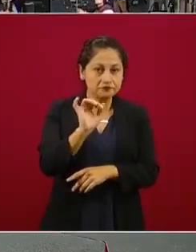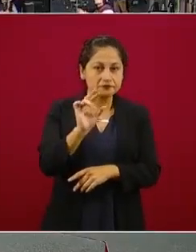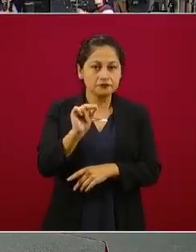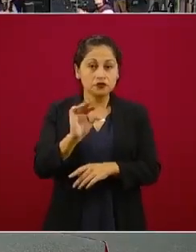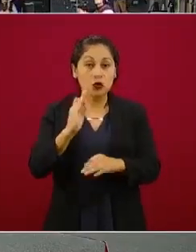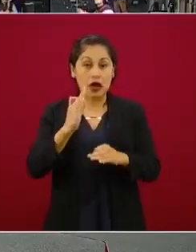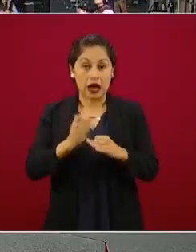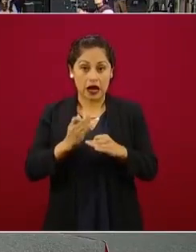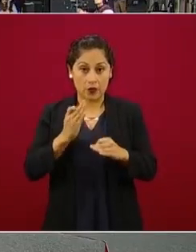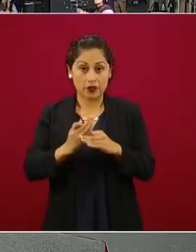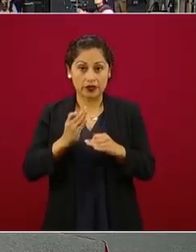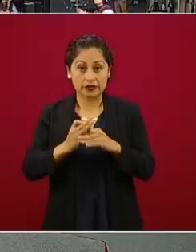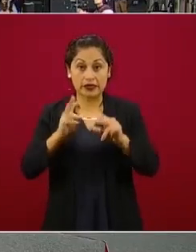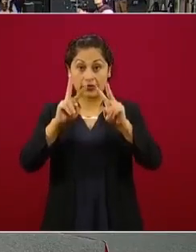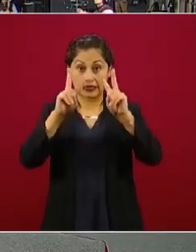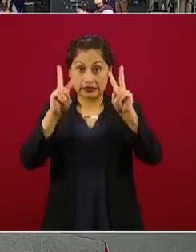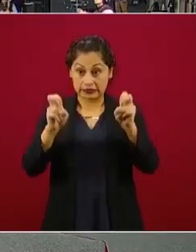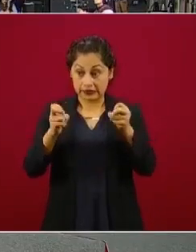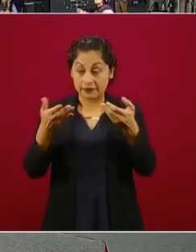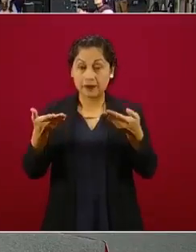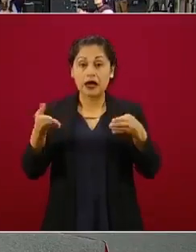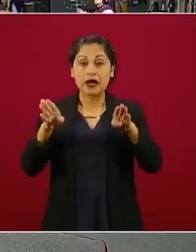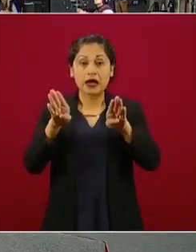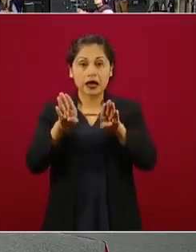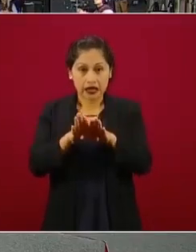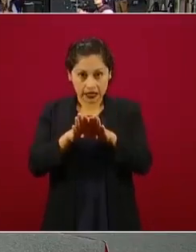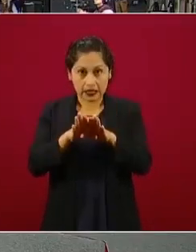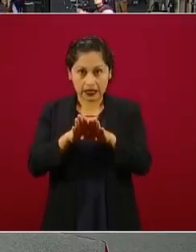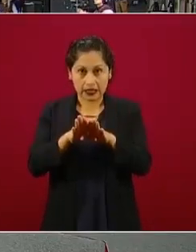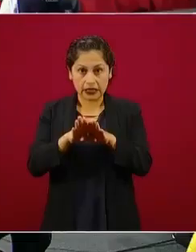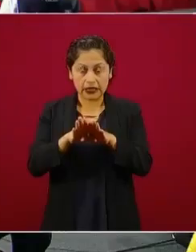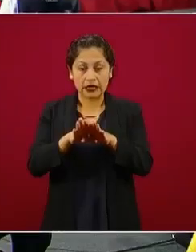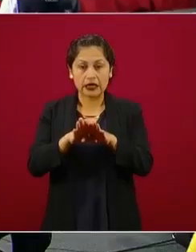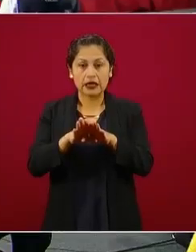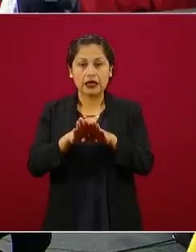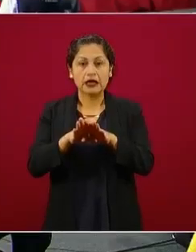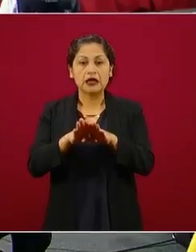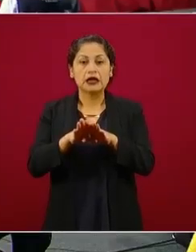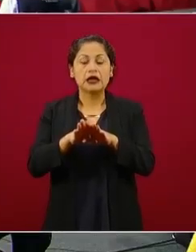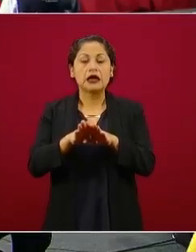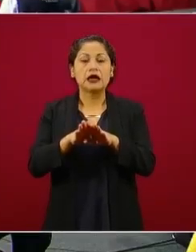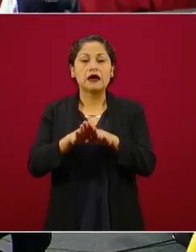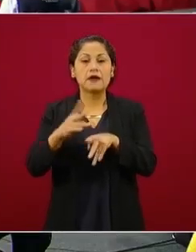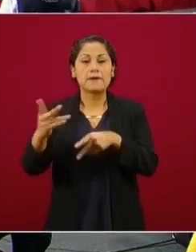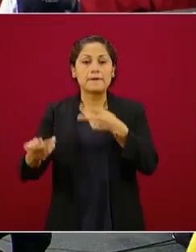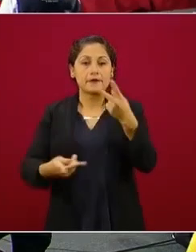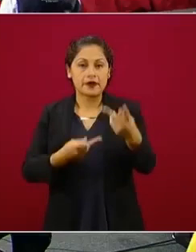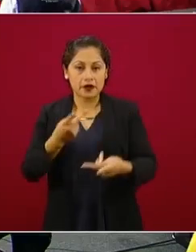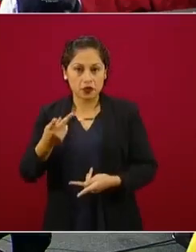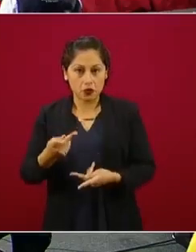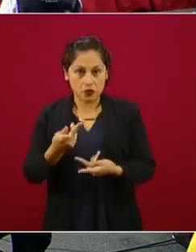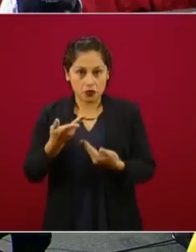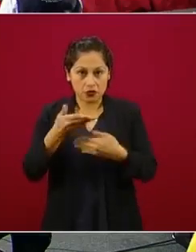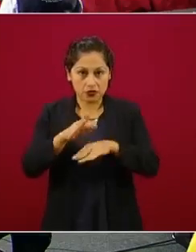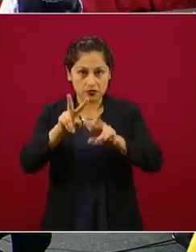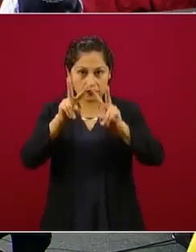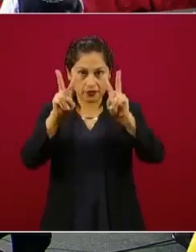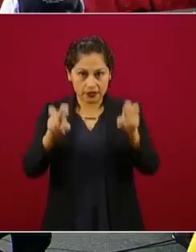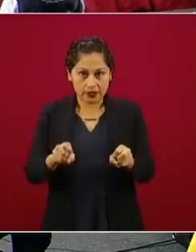cerramos y abrimos en lo general o nos quedamos con el tema.